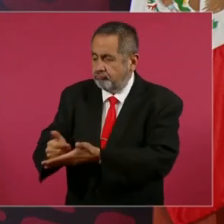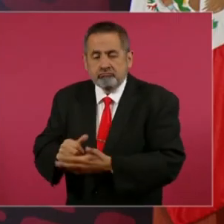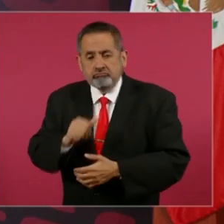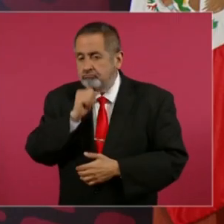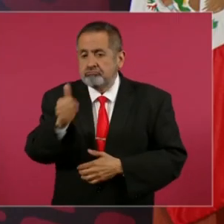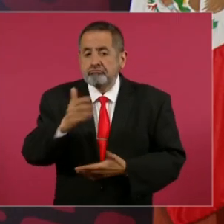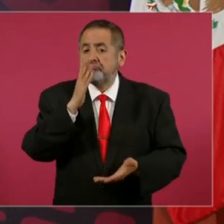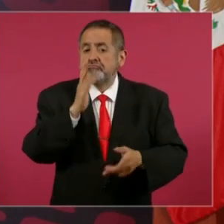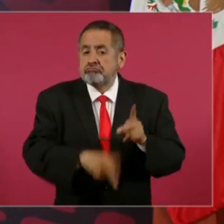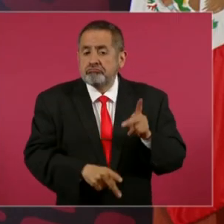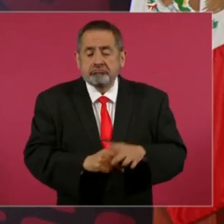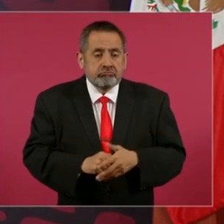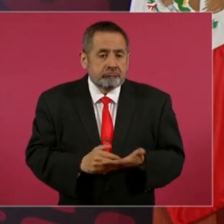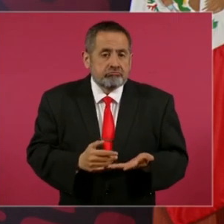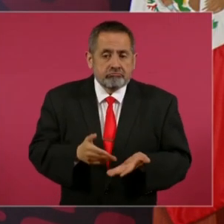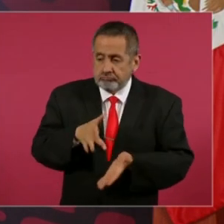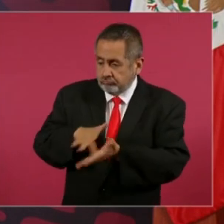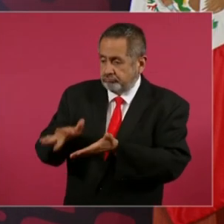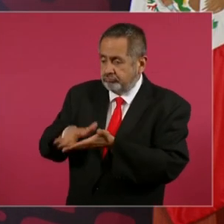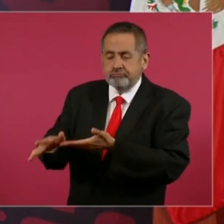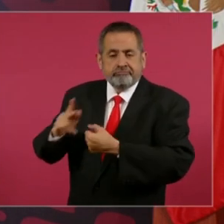América Latina y del Caribe.